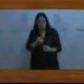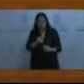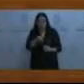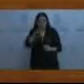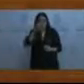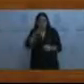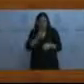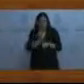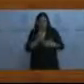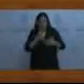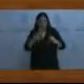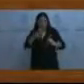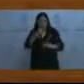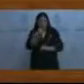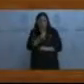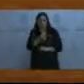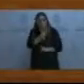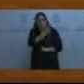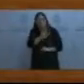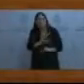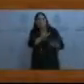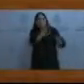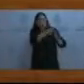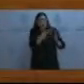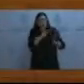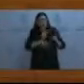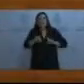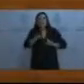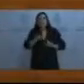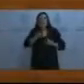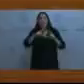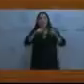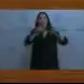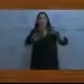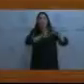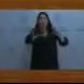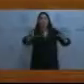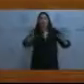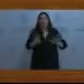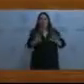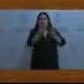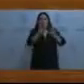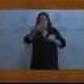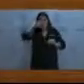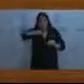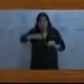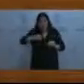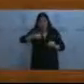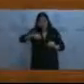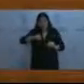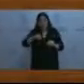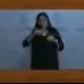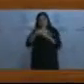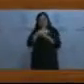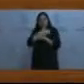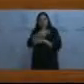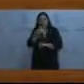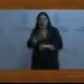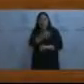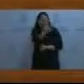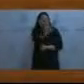en esta Cámara. Parece ser que mencionaba usted los problemas del Área 8, que trajimos aquí ya en octubre y que no existían según su